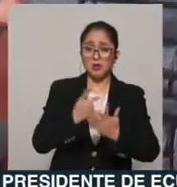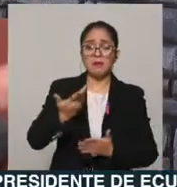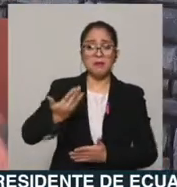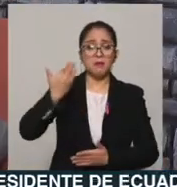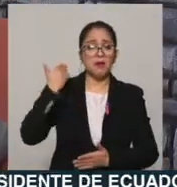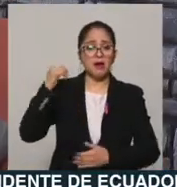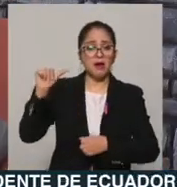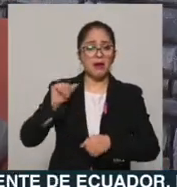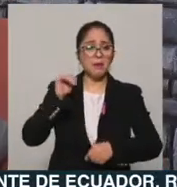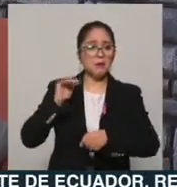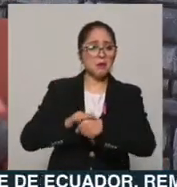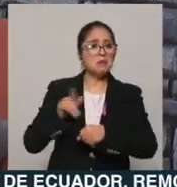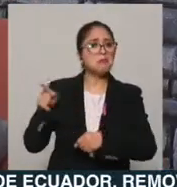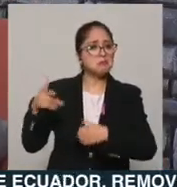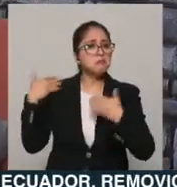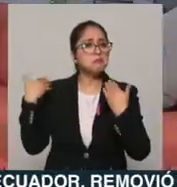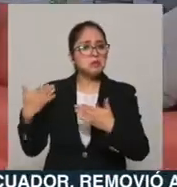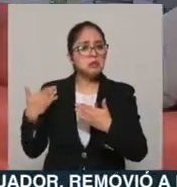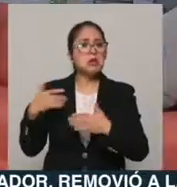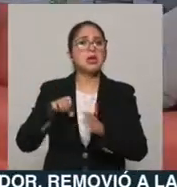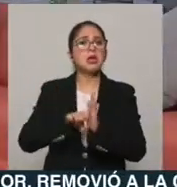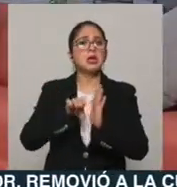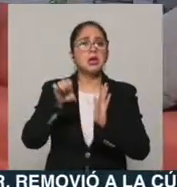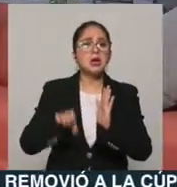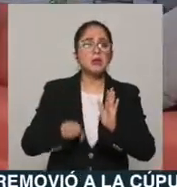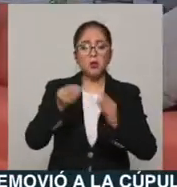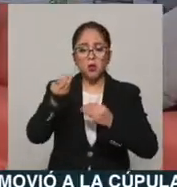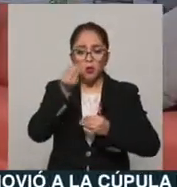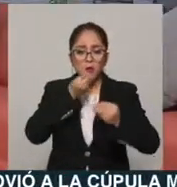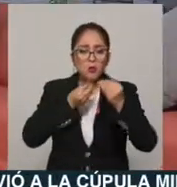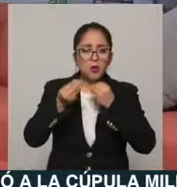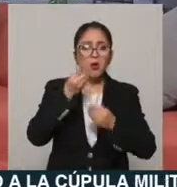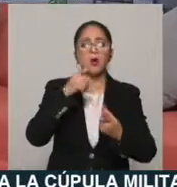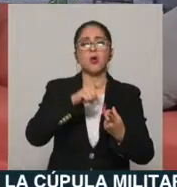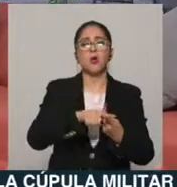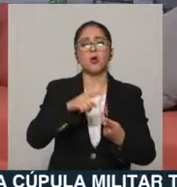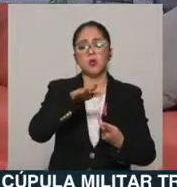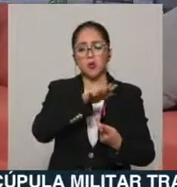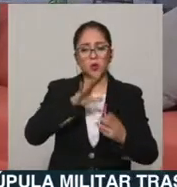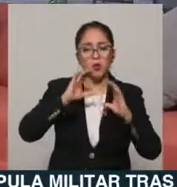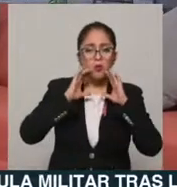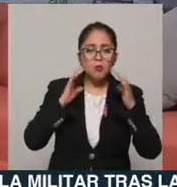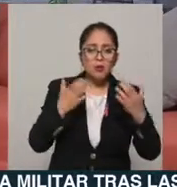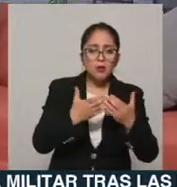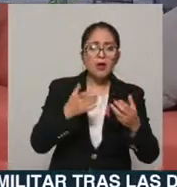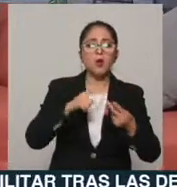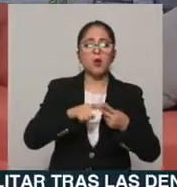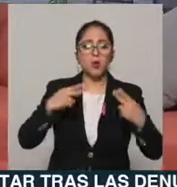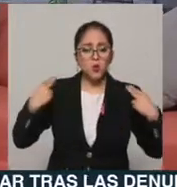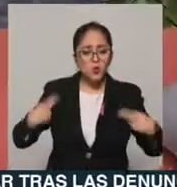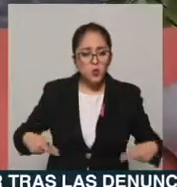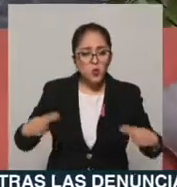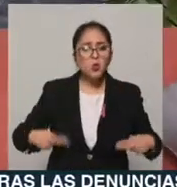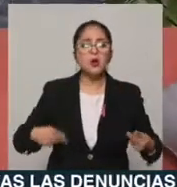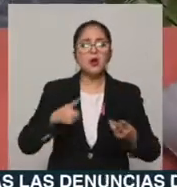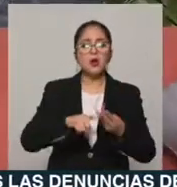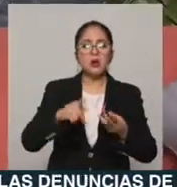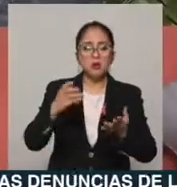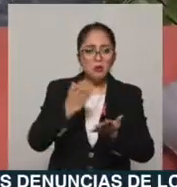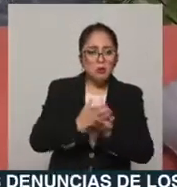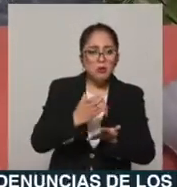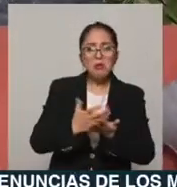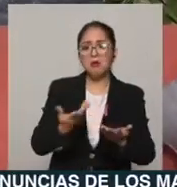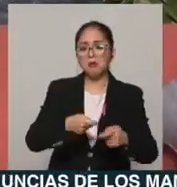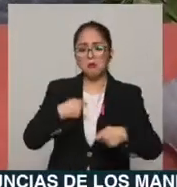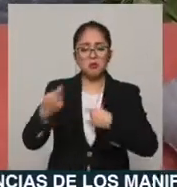anterior, que a su parecer funcionan bien, como los comedores comunitarios, útiles escolares, uniformes escolares. Así es, los que funcionan bien, no hay